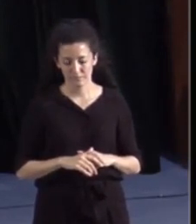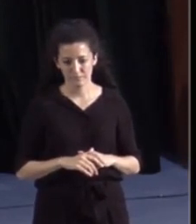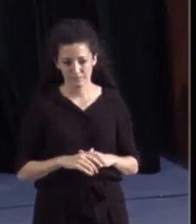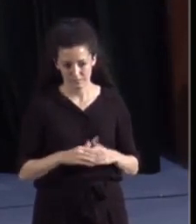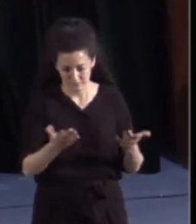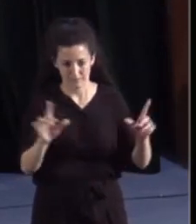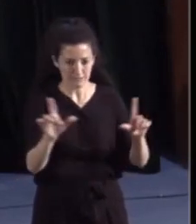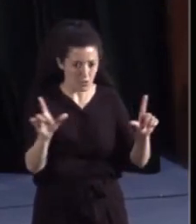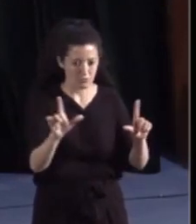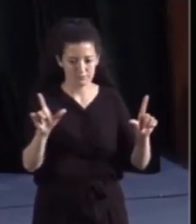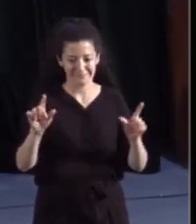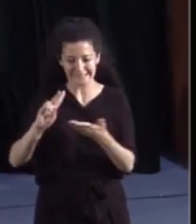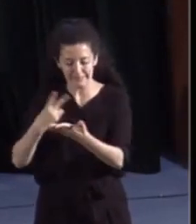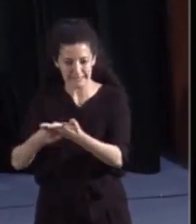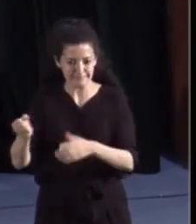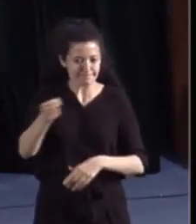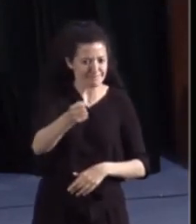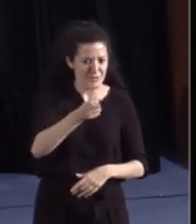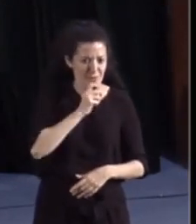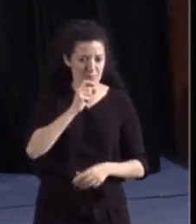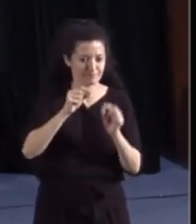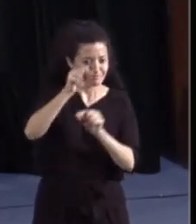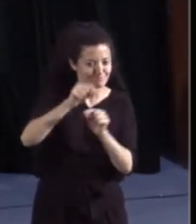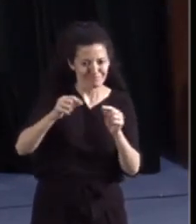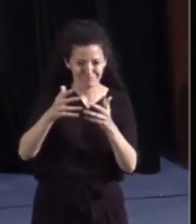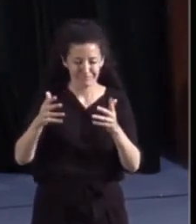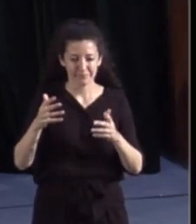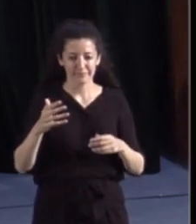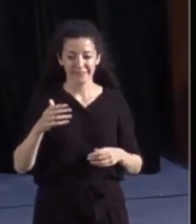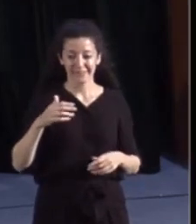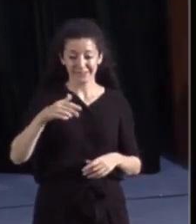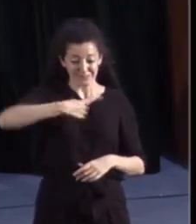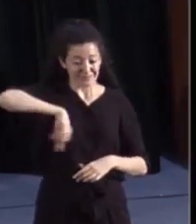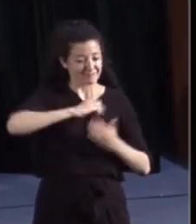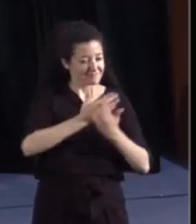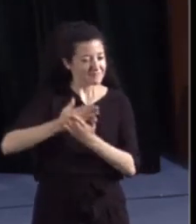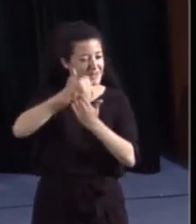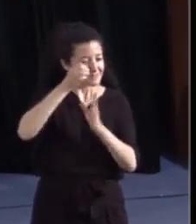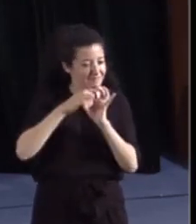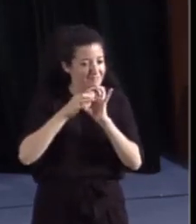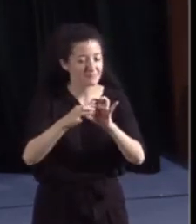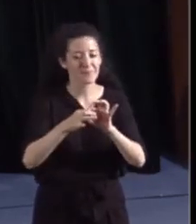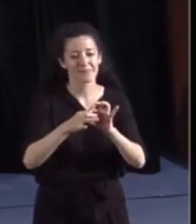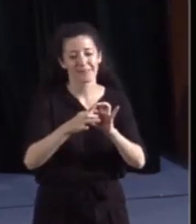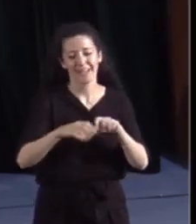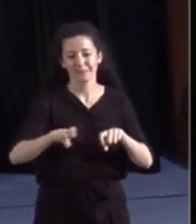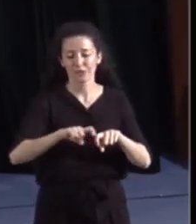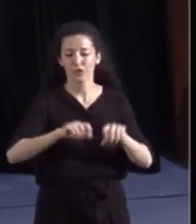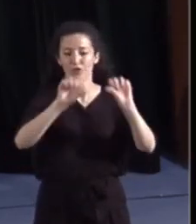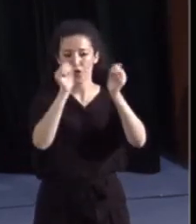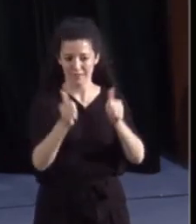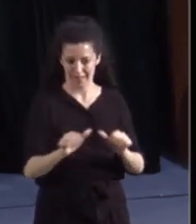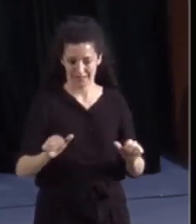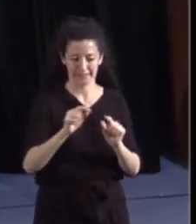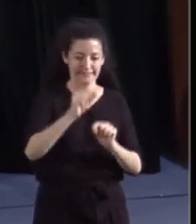de televisión. Nuestro estudio se centra precisamente en los aspectos formales y no valoraremos los aspectos lingüísticos